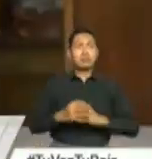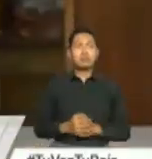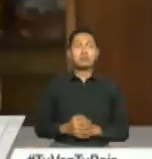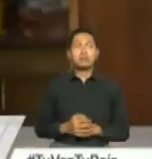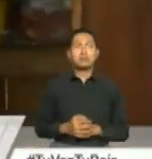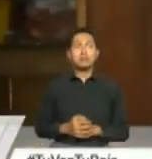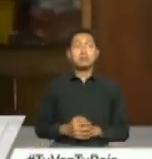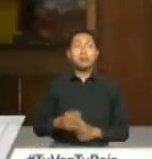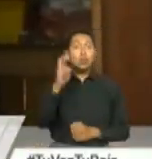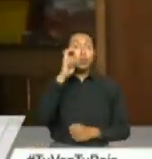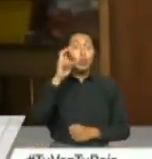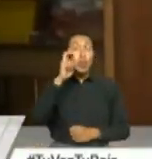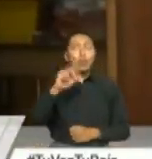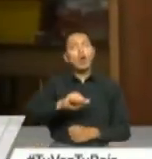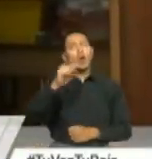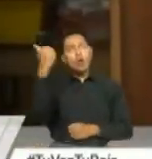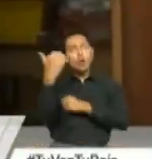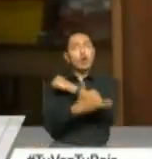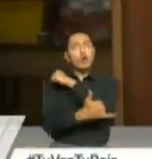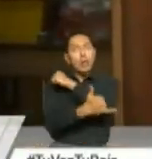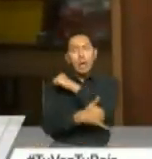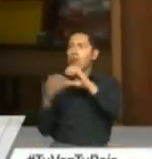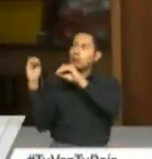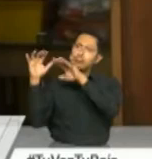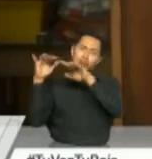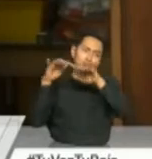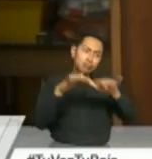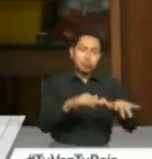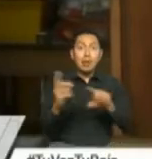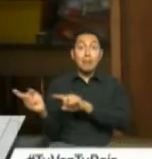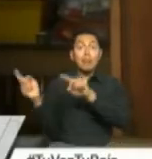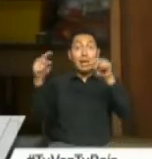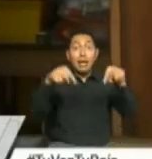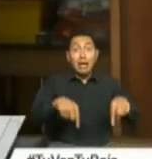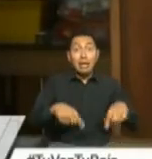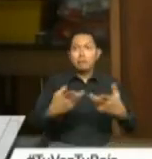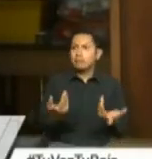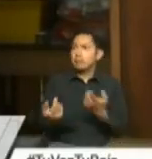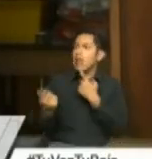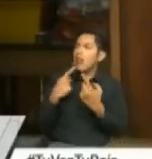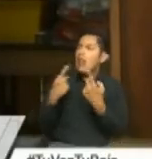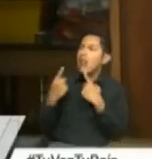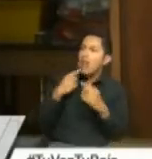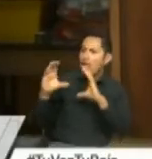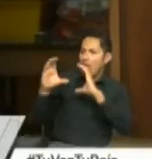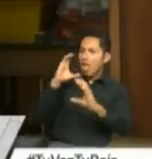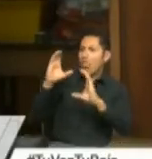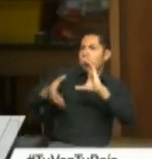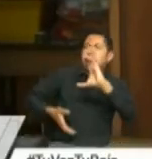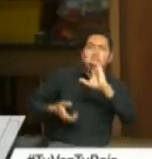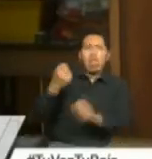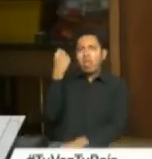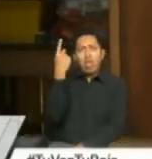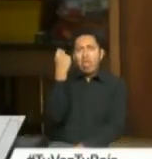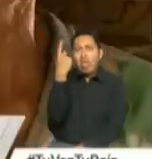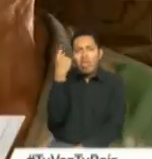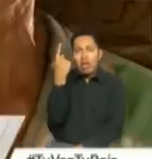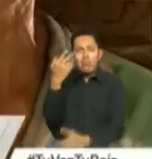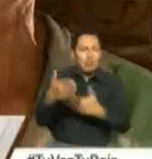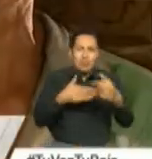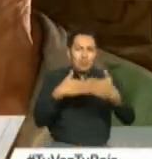los extranjeros, gente que uno no les entiende ni siquiera el diálogo. Pero ahí